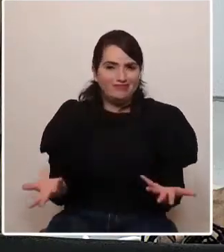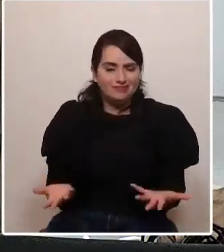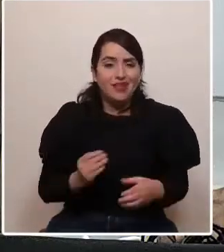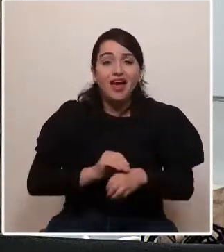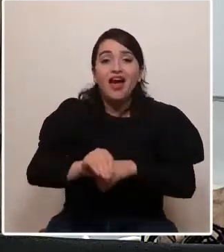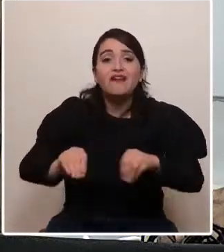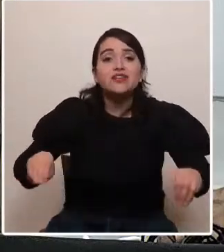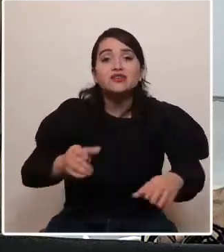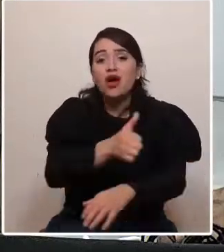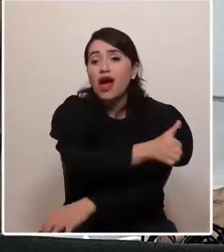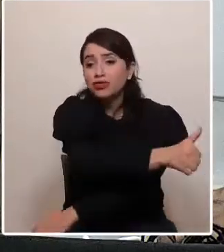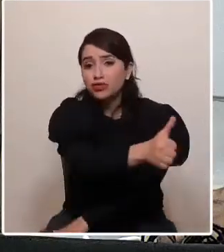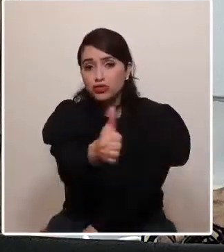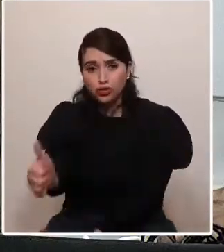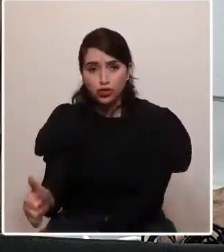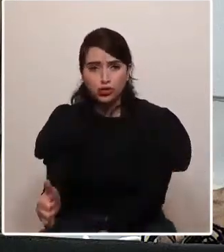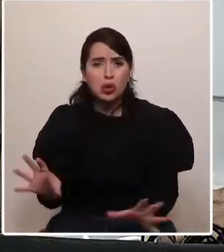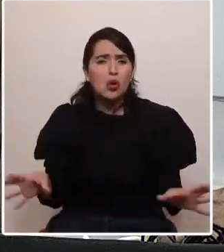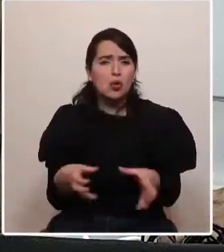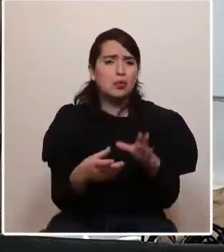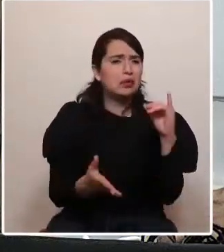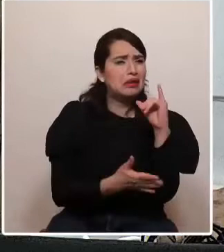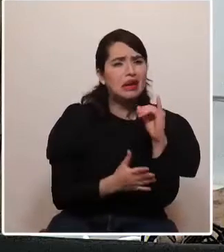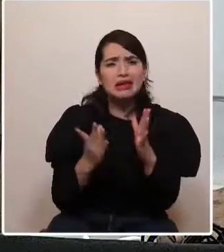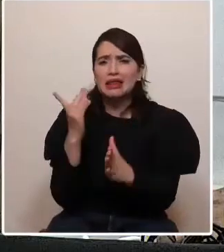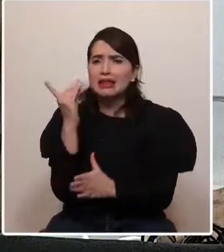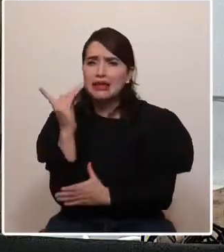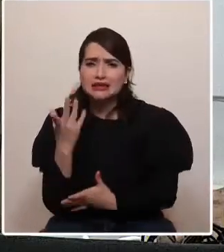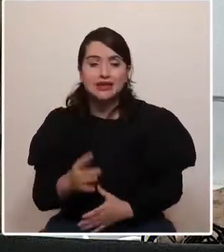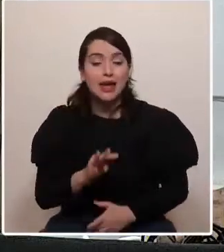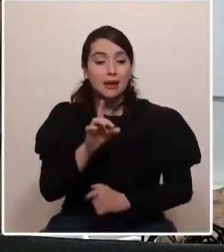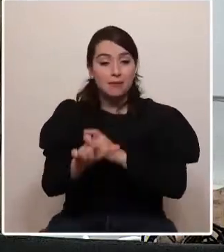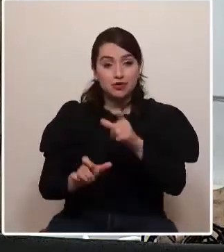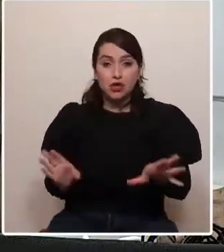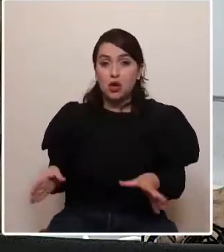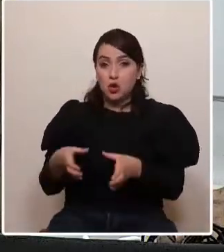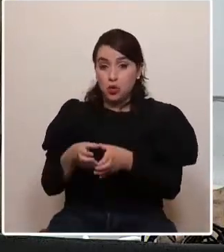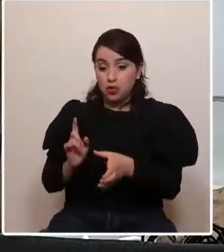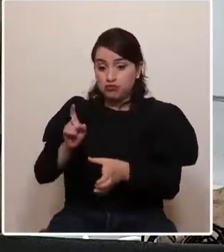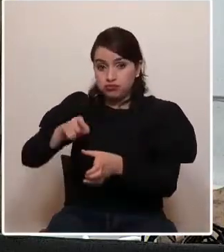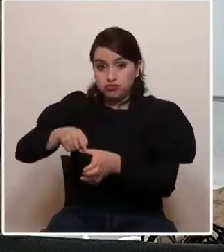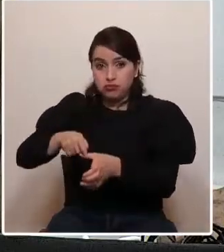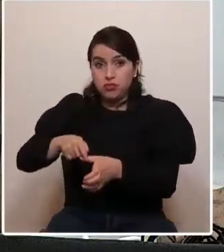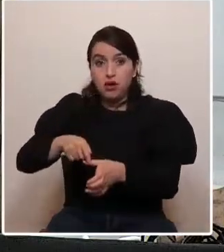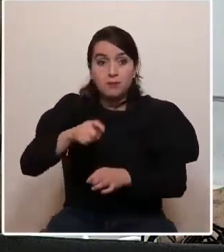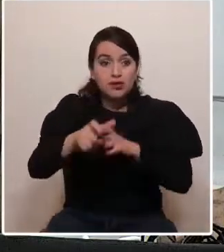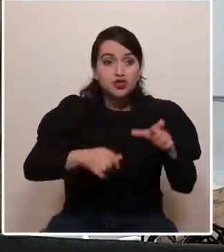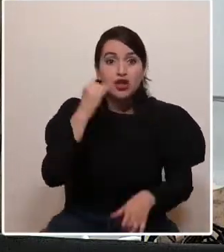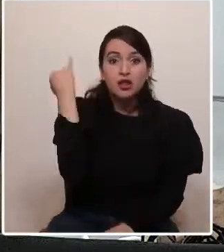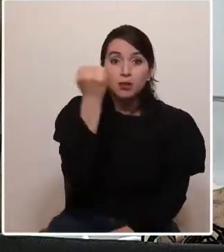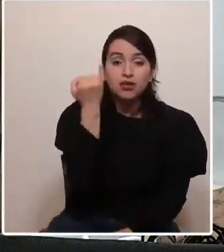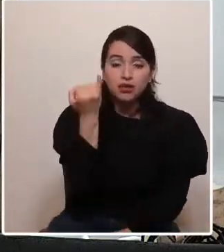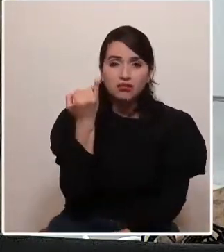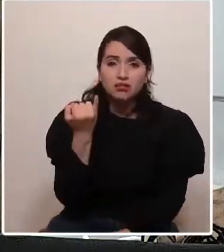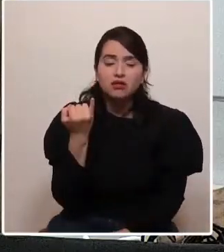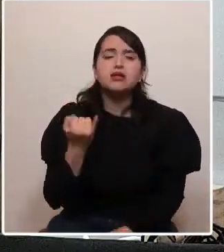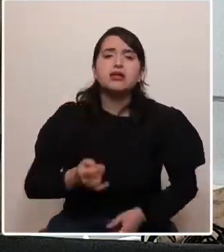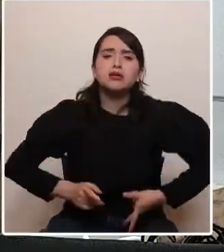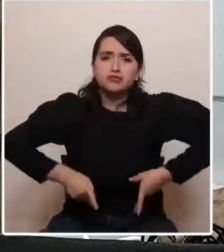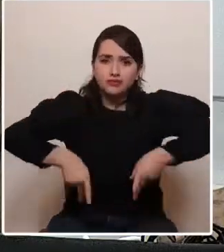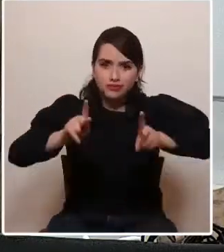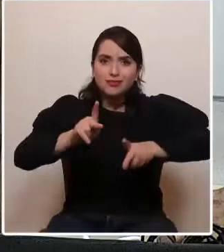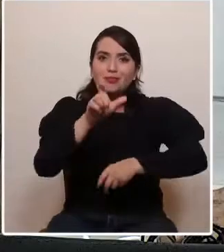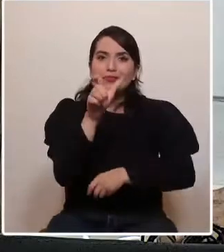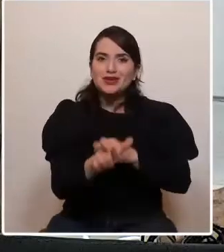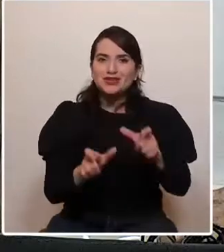en este pleno, de izquierda a derecha, desde los miembros de partidos a independientes, a no vacilar y permitir que nuestros